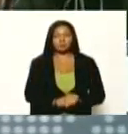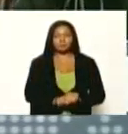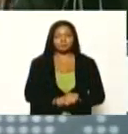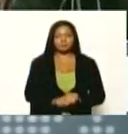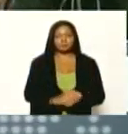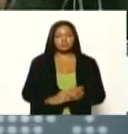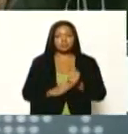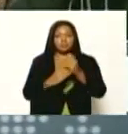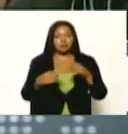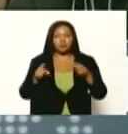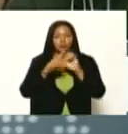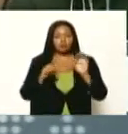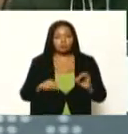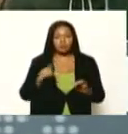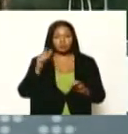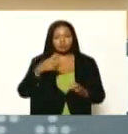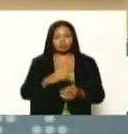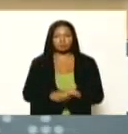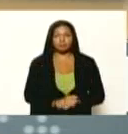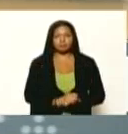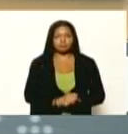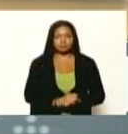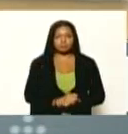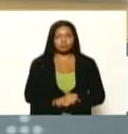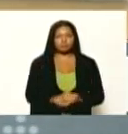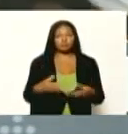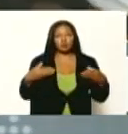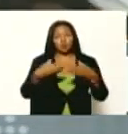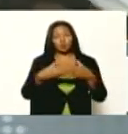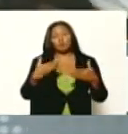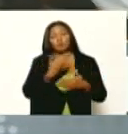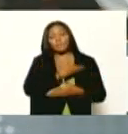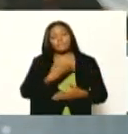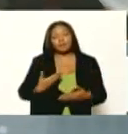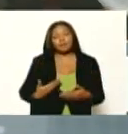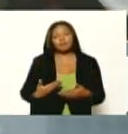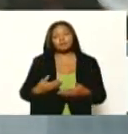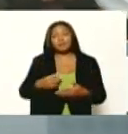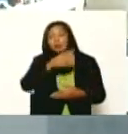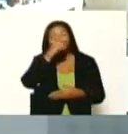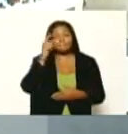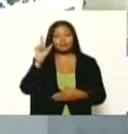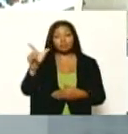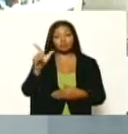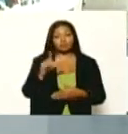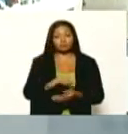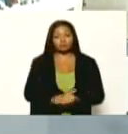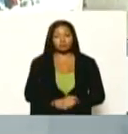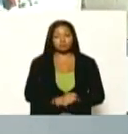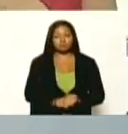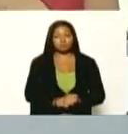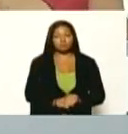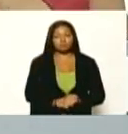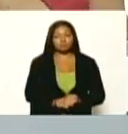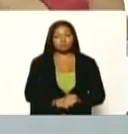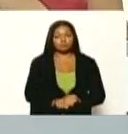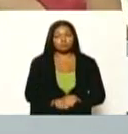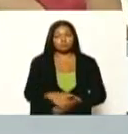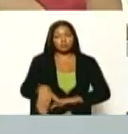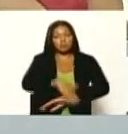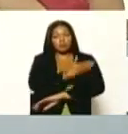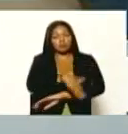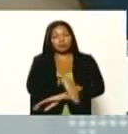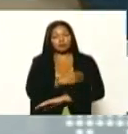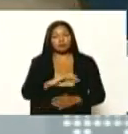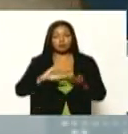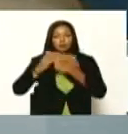líderes y lideresas del Partido Socialista Unido de Venezuela, de las calles, de las